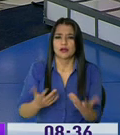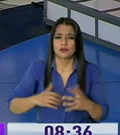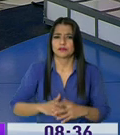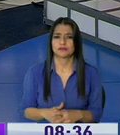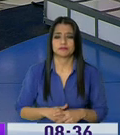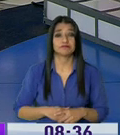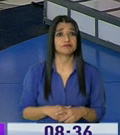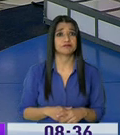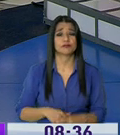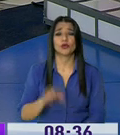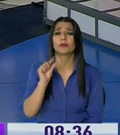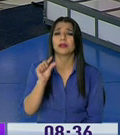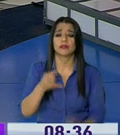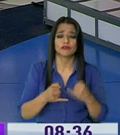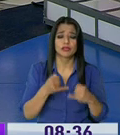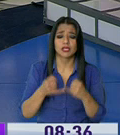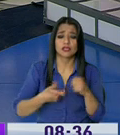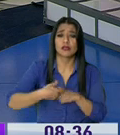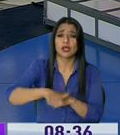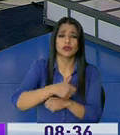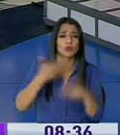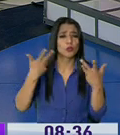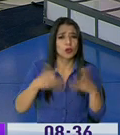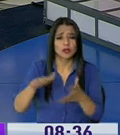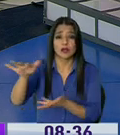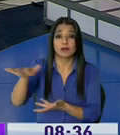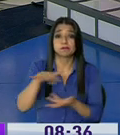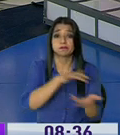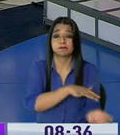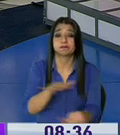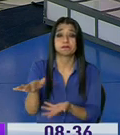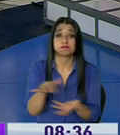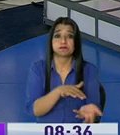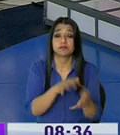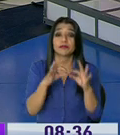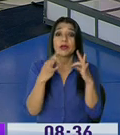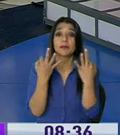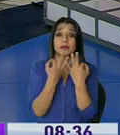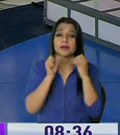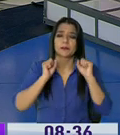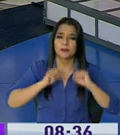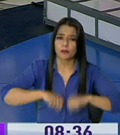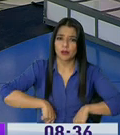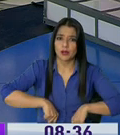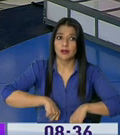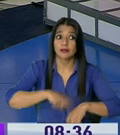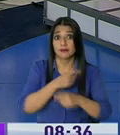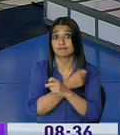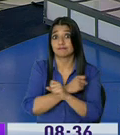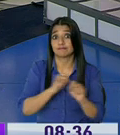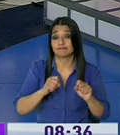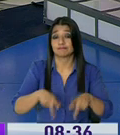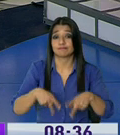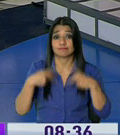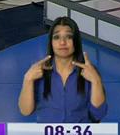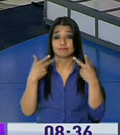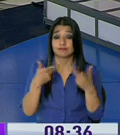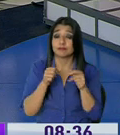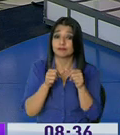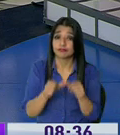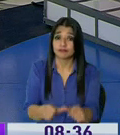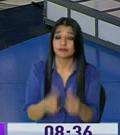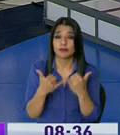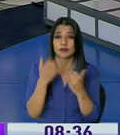como decimos, un fideíto, un atún, lo que sea que nos ha llegado para que estas familias puedan sobrevivir, puedan subsistir durante